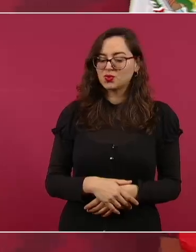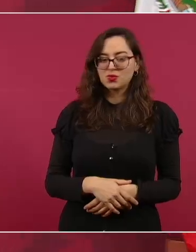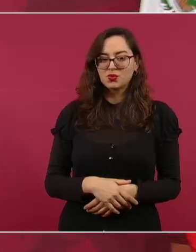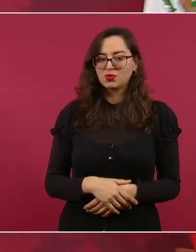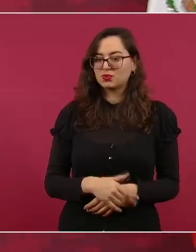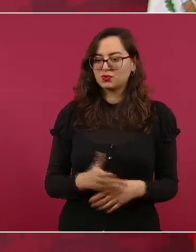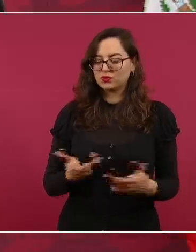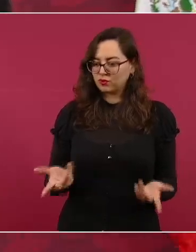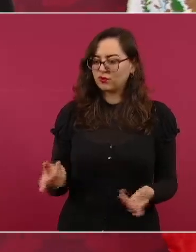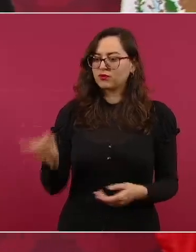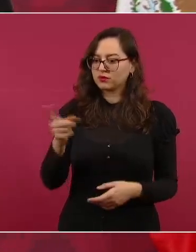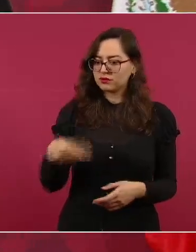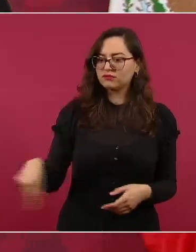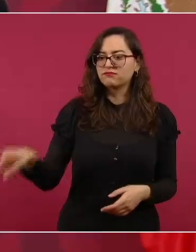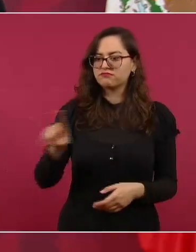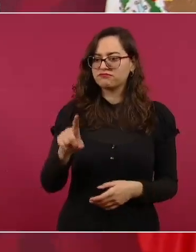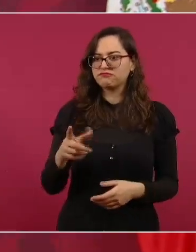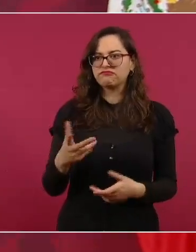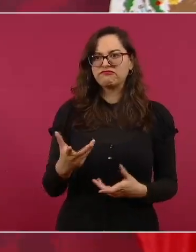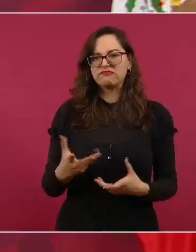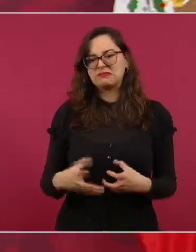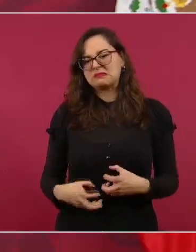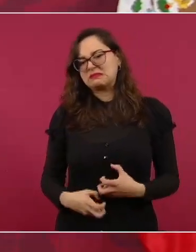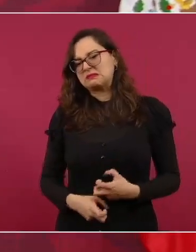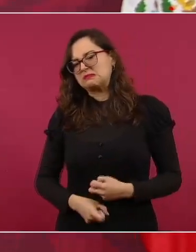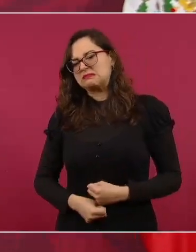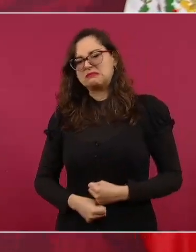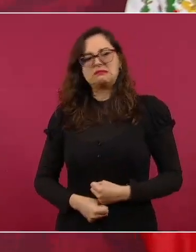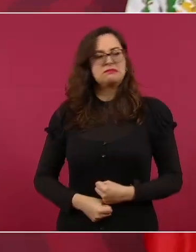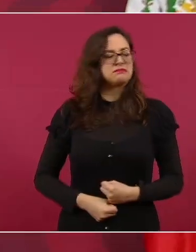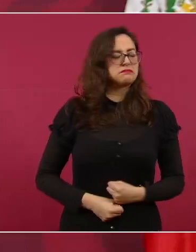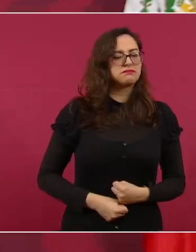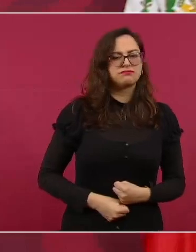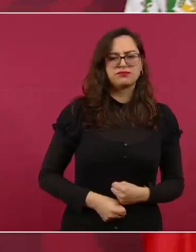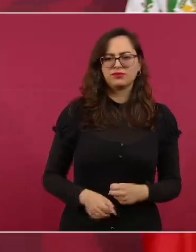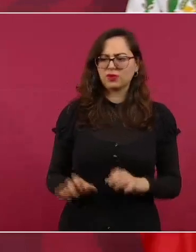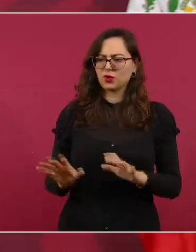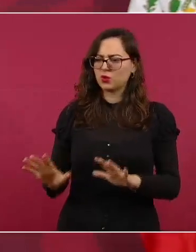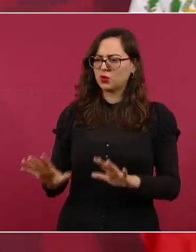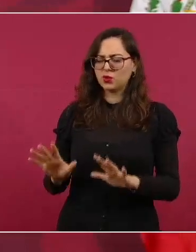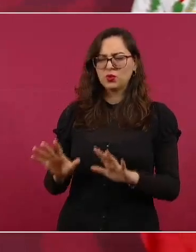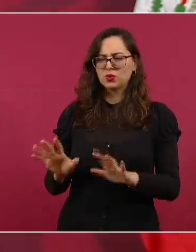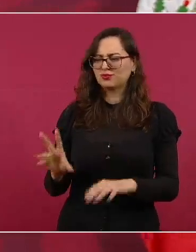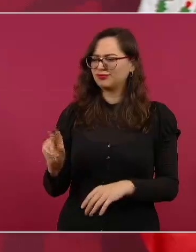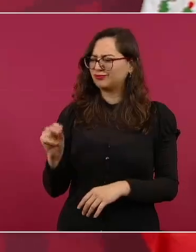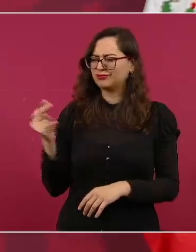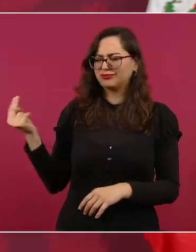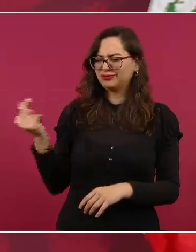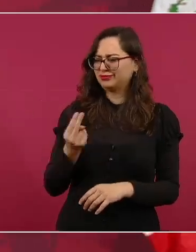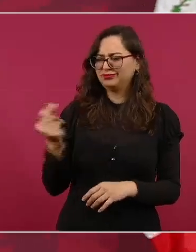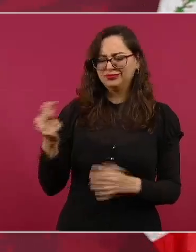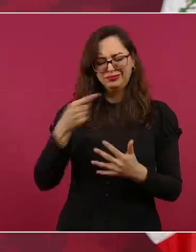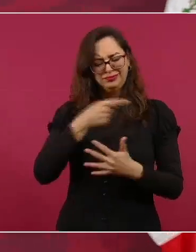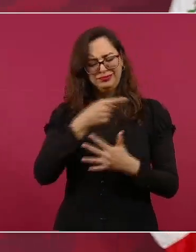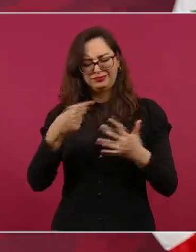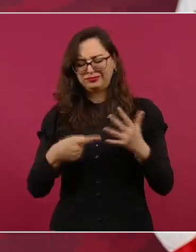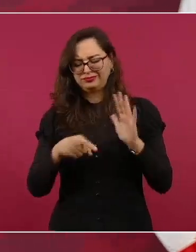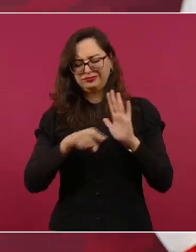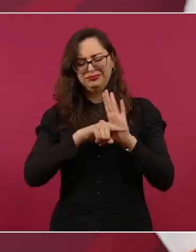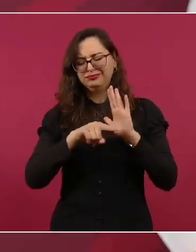mucho menos para la frustración. Cuando nosotros